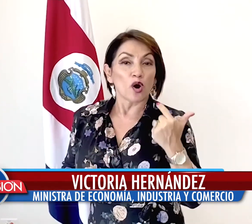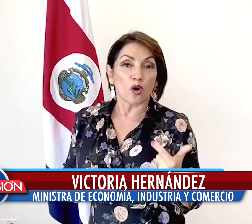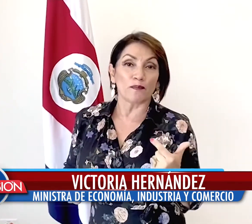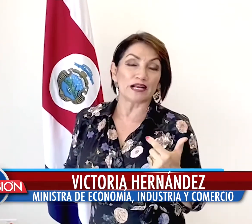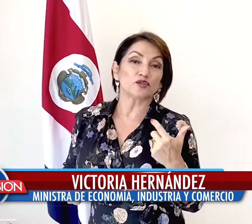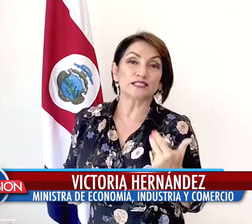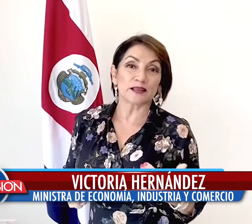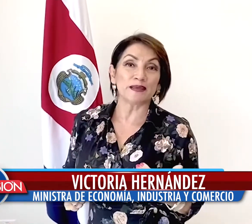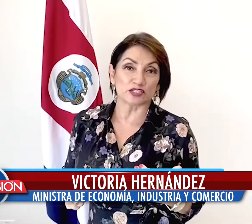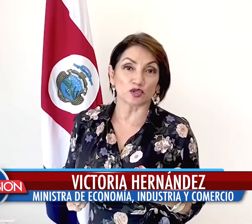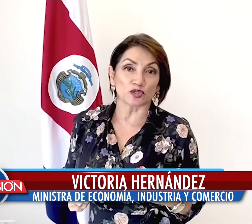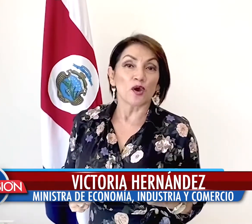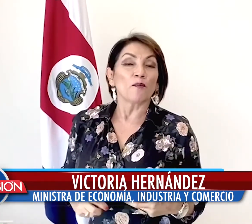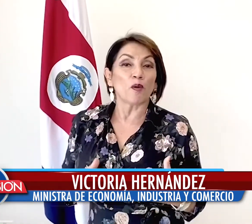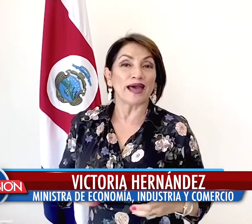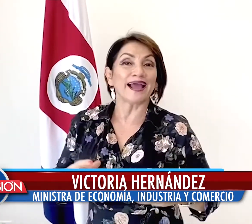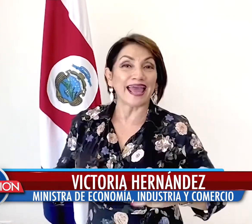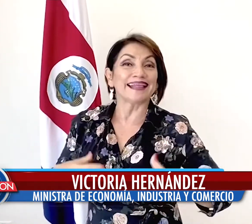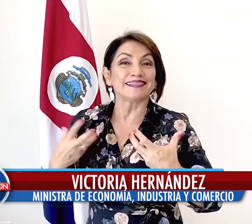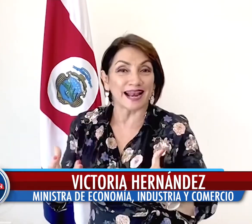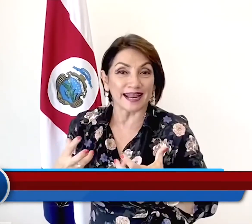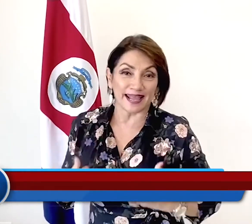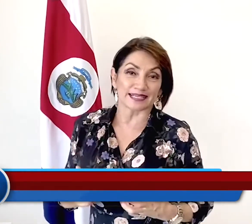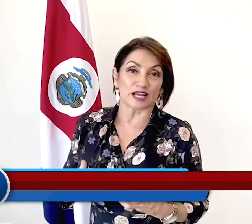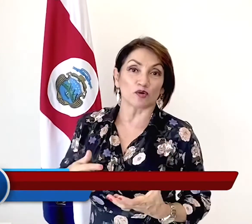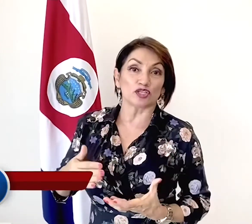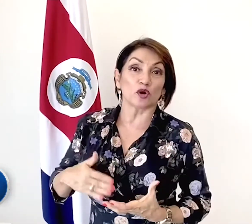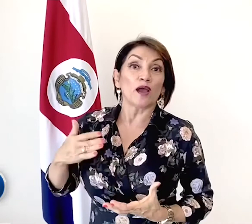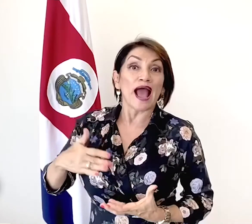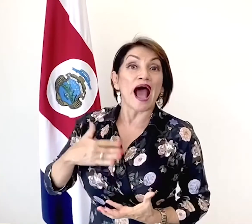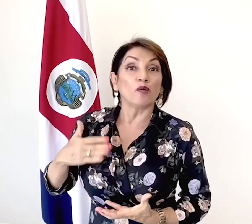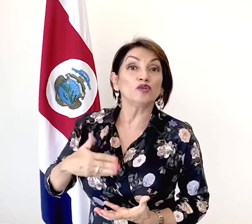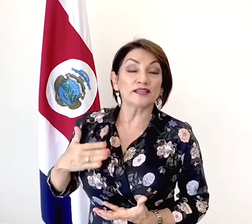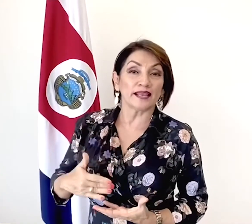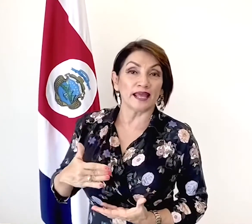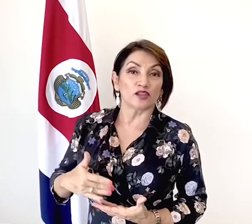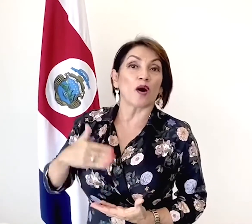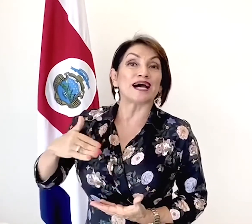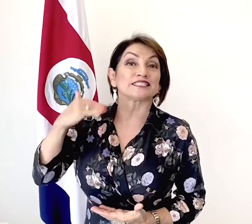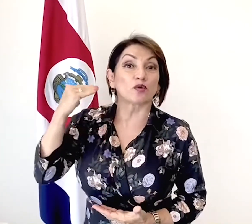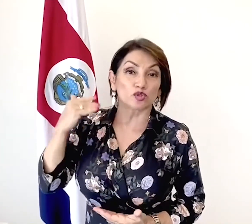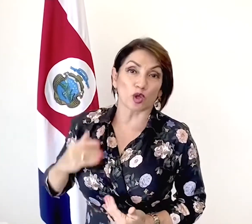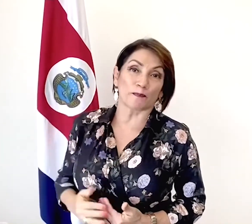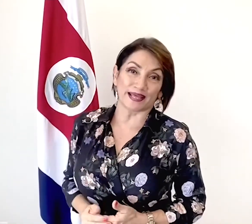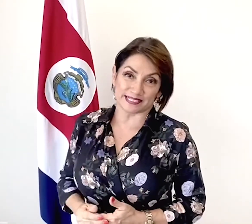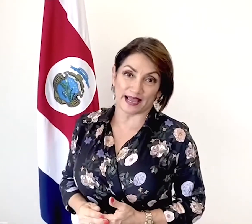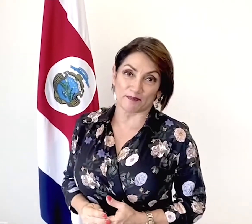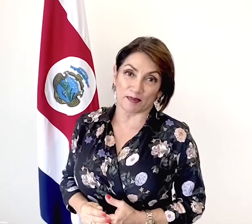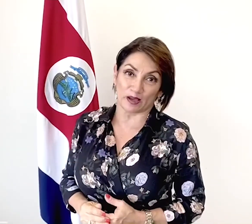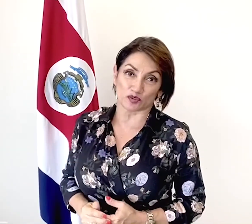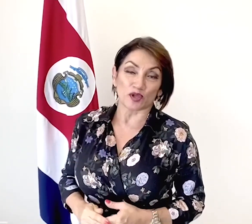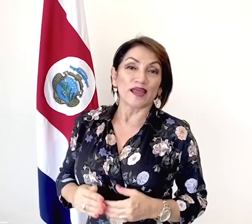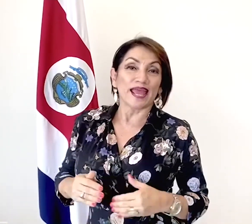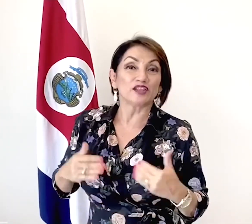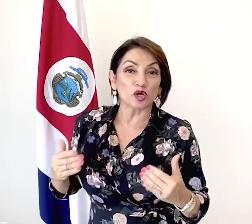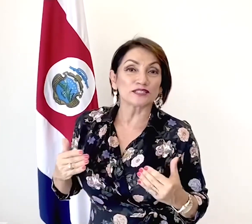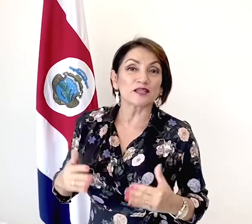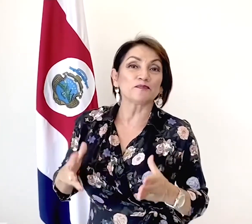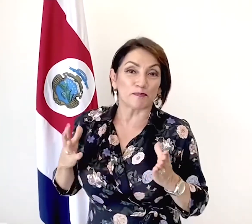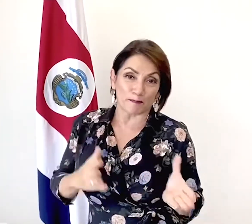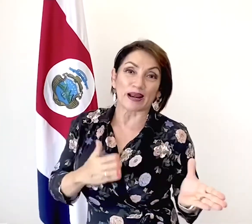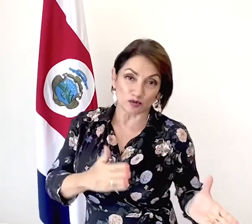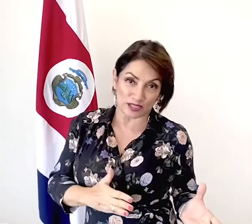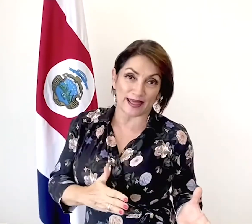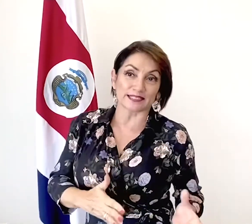turismo, comercio y servicios puedan entrar en esta condición, aún teniendo hasta un tope de 100 empleos.